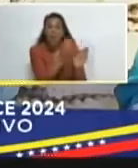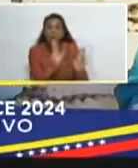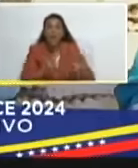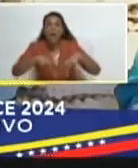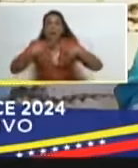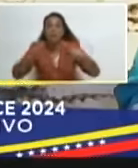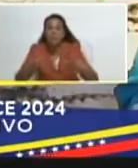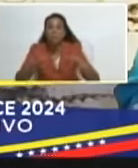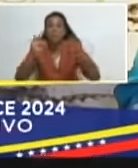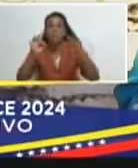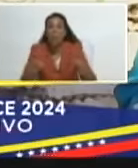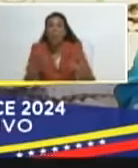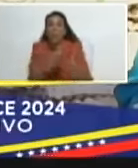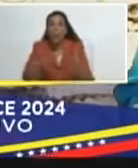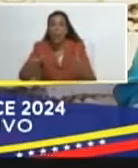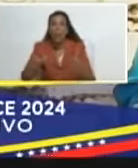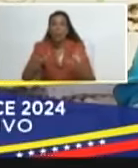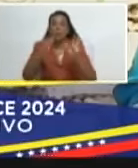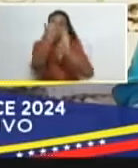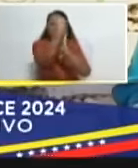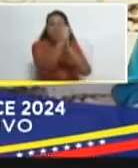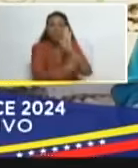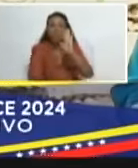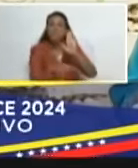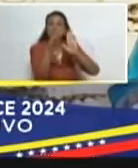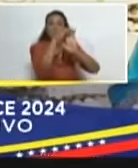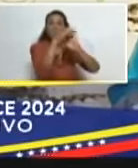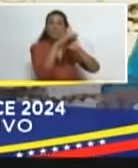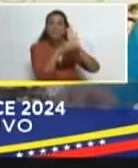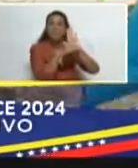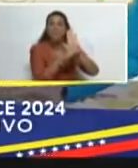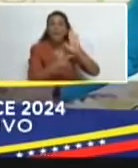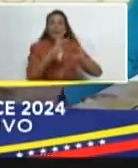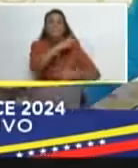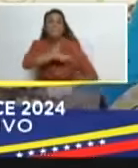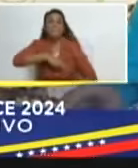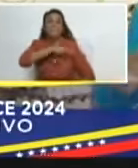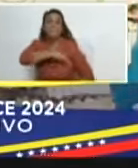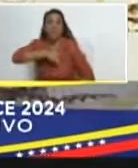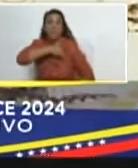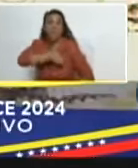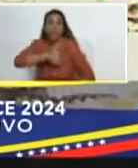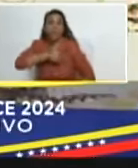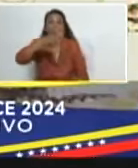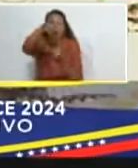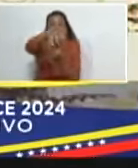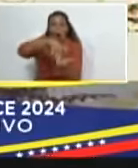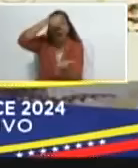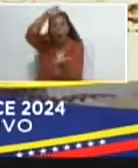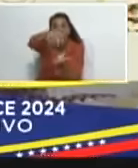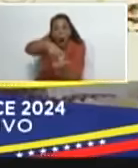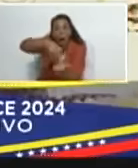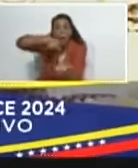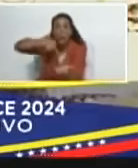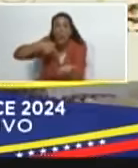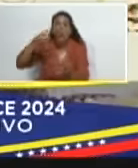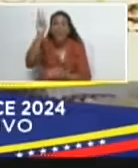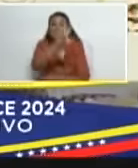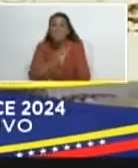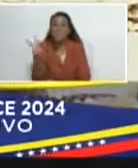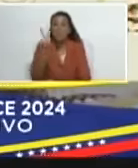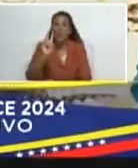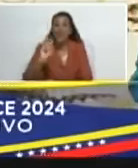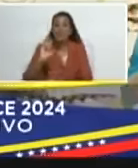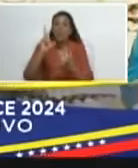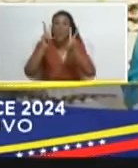reingeniería, este instrumento hermoso, la gran misión Agro Venezuela en su nueva etapa